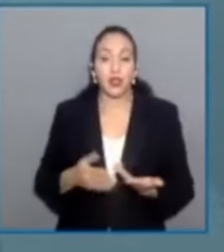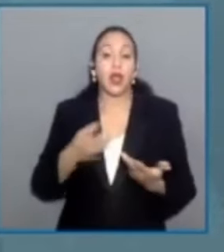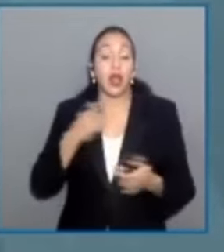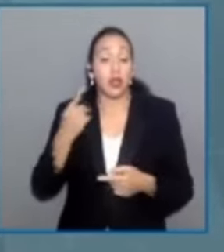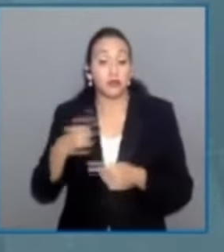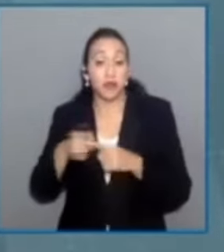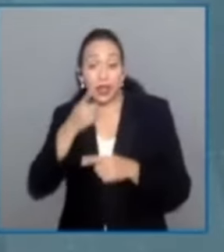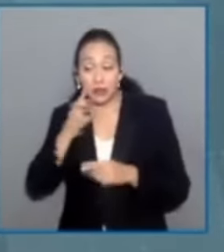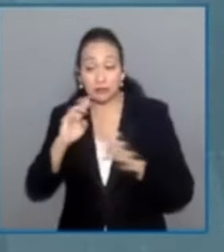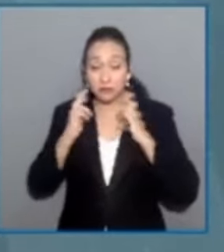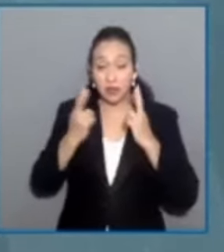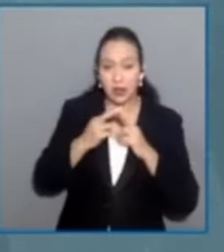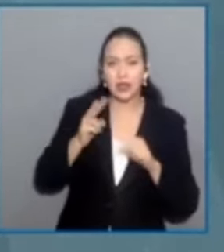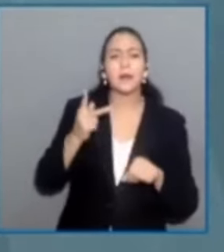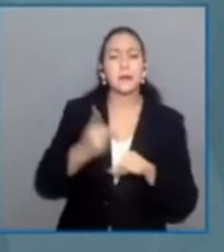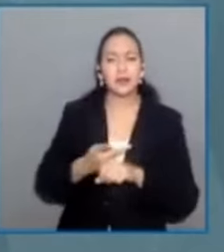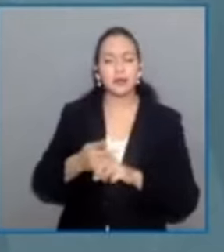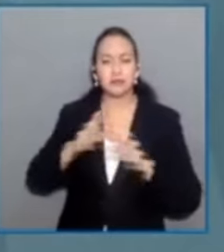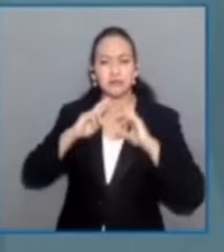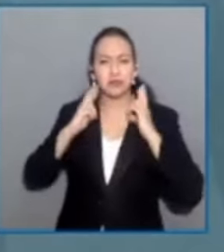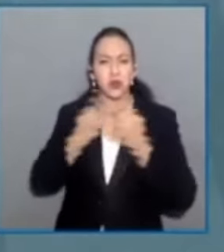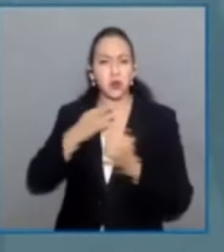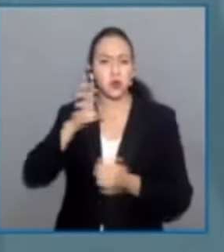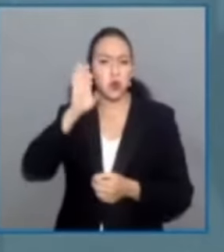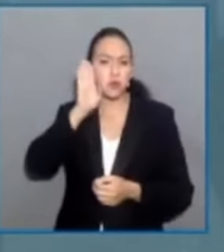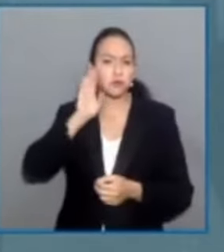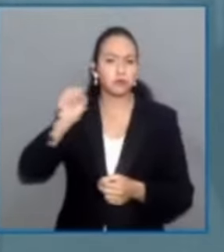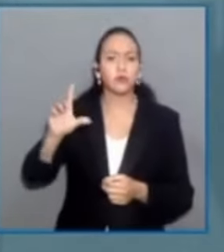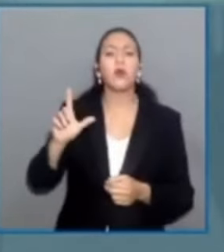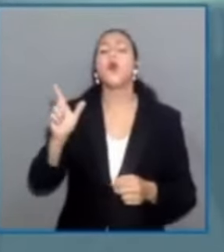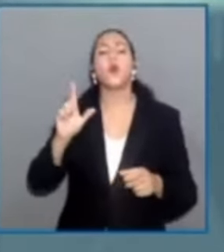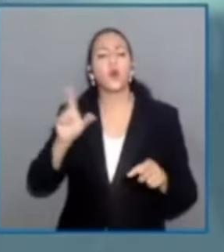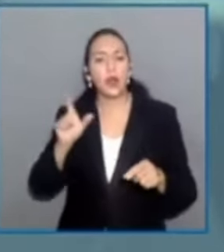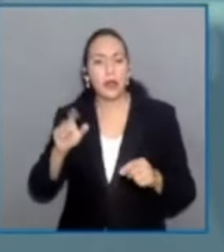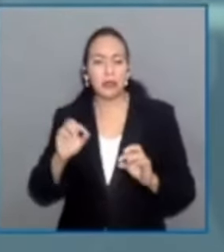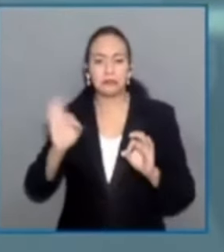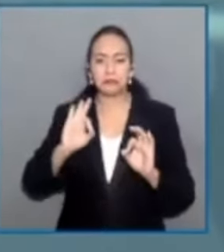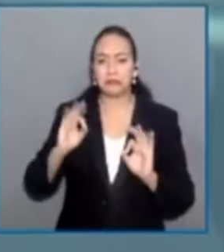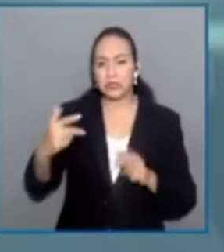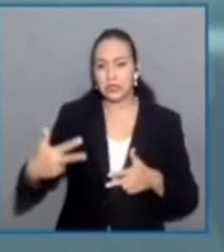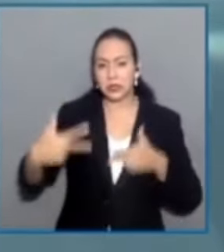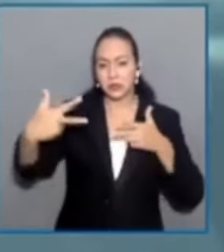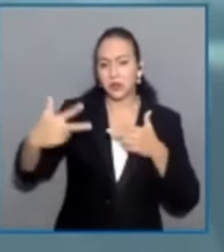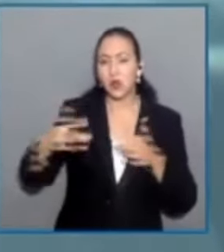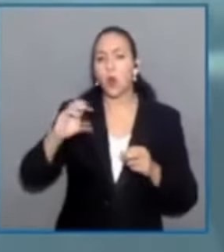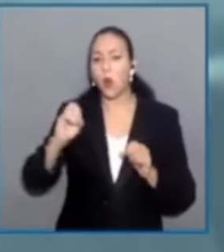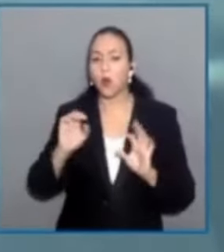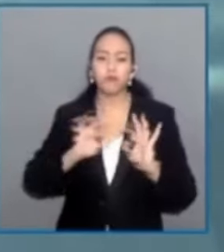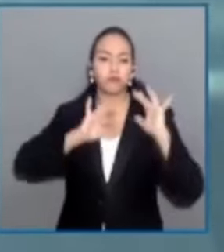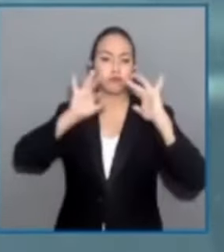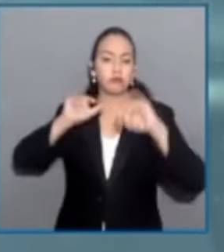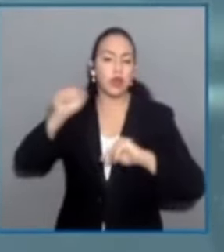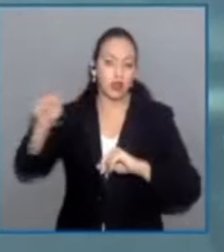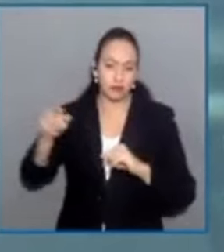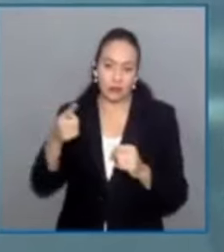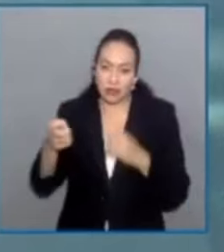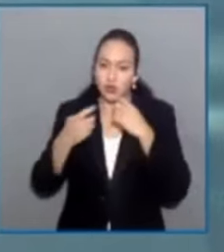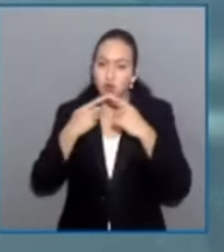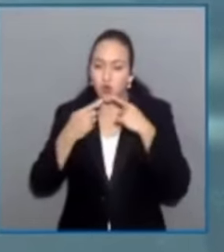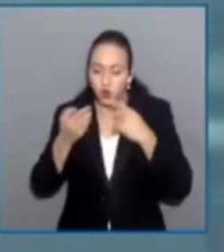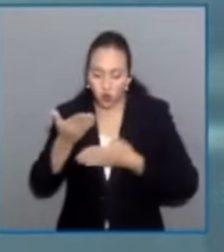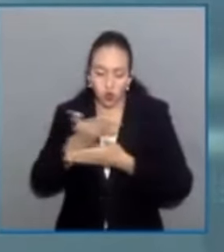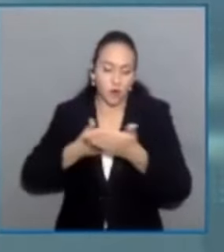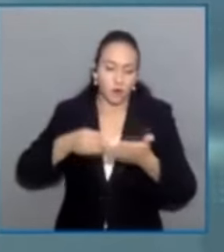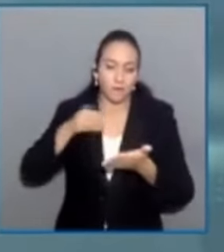distancia Asimismo se dará tramitación de los asuntos urgentes conforme al criterio de las ministras y los ministros a los que corresponda